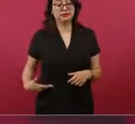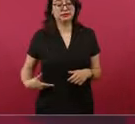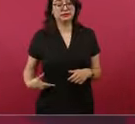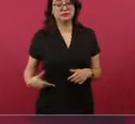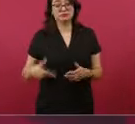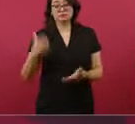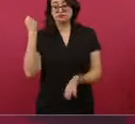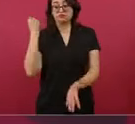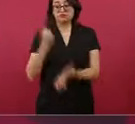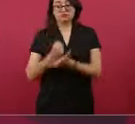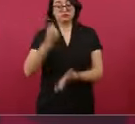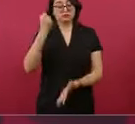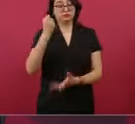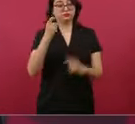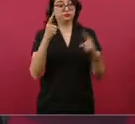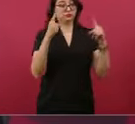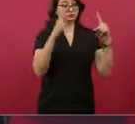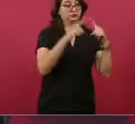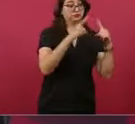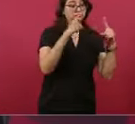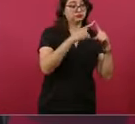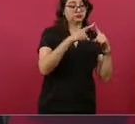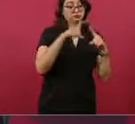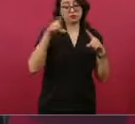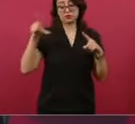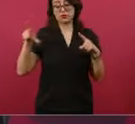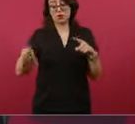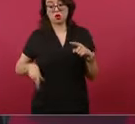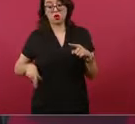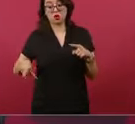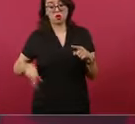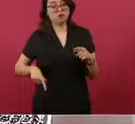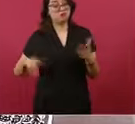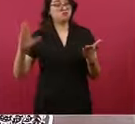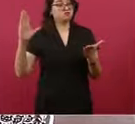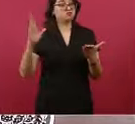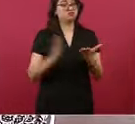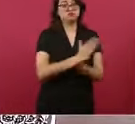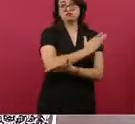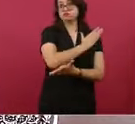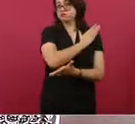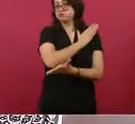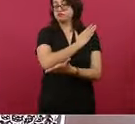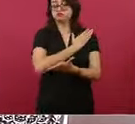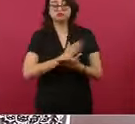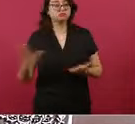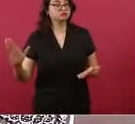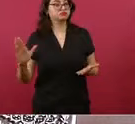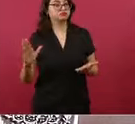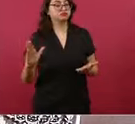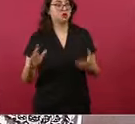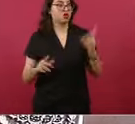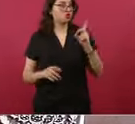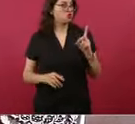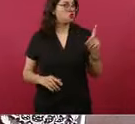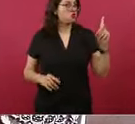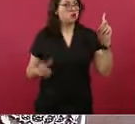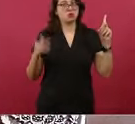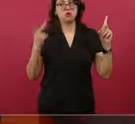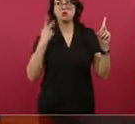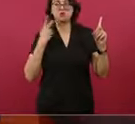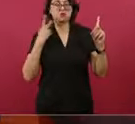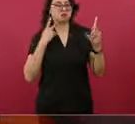a la Iglesia del Estado, porque a Dios lo que es de Dios y al César lo que es del César, ahora lo que se